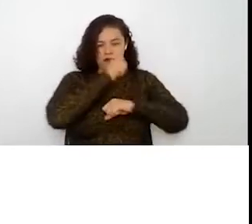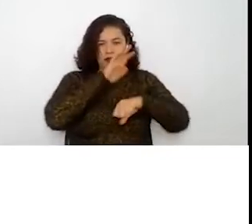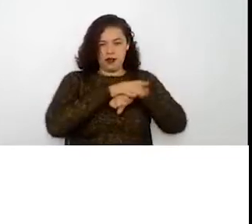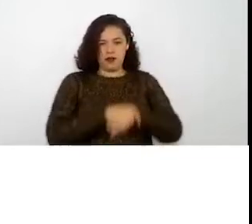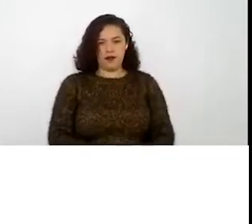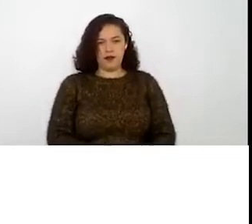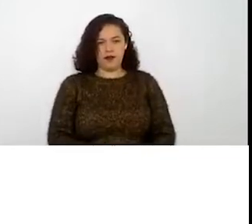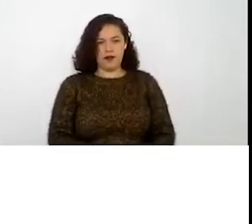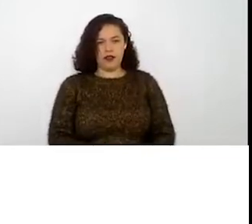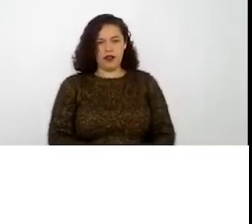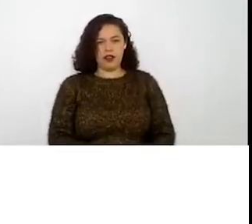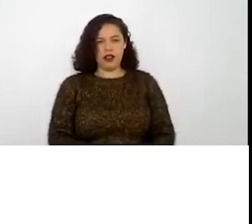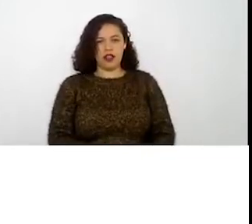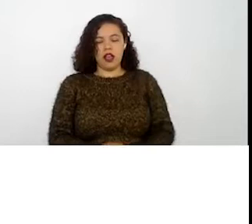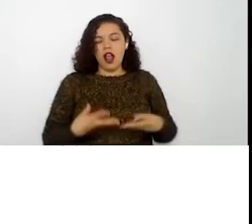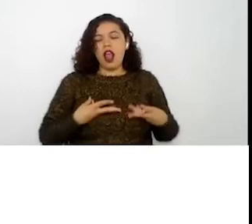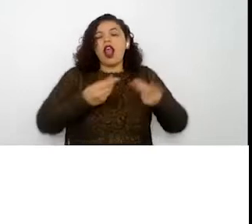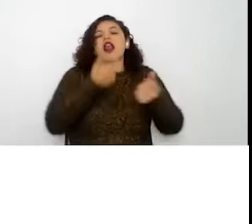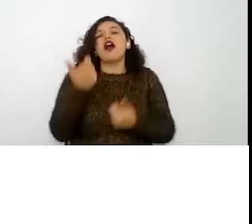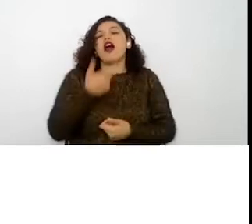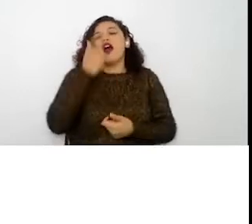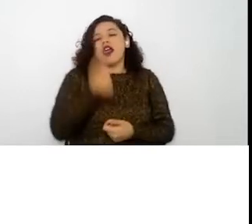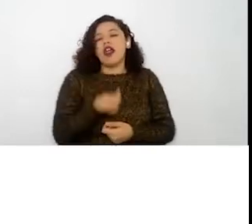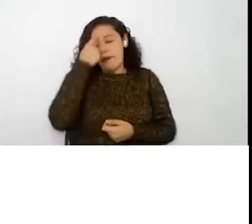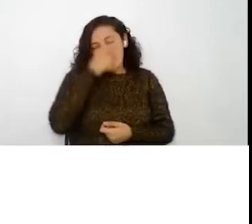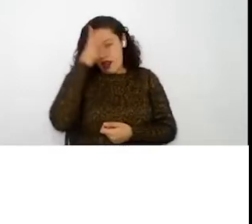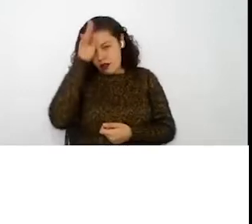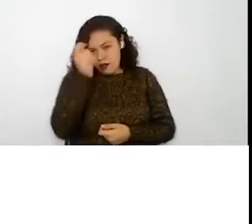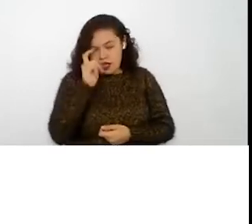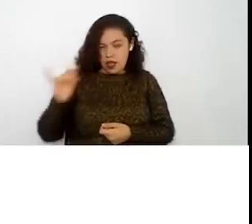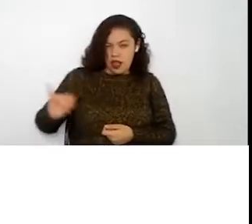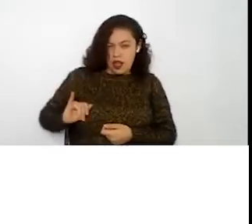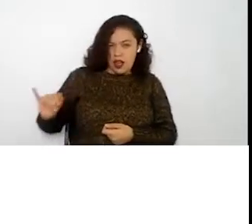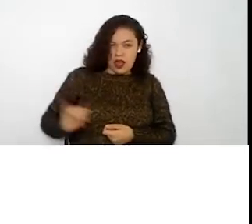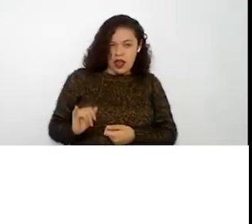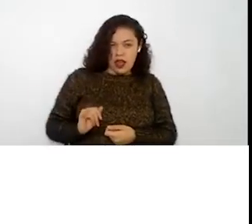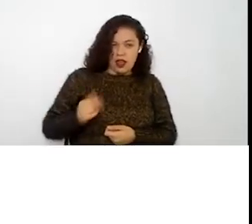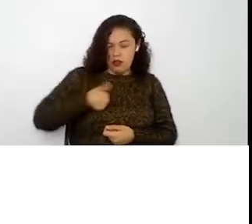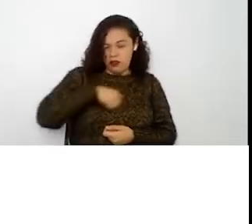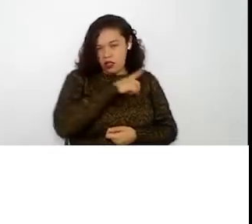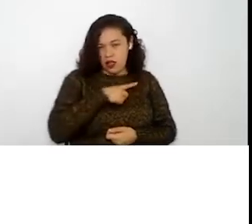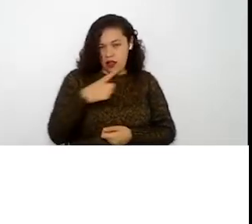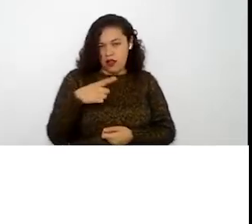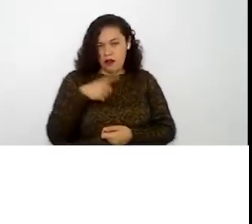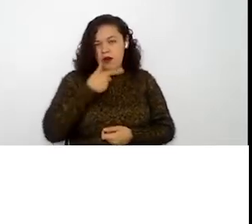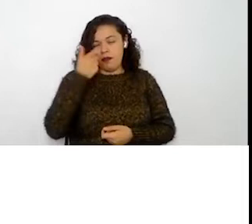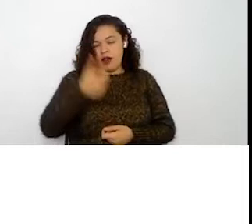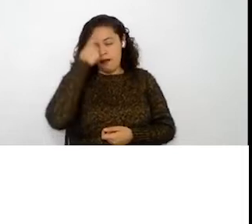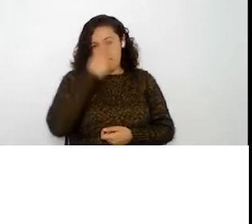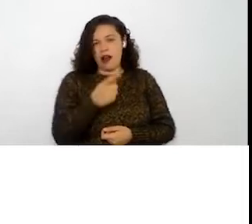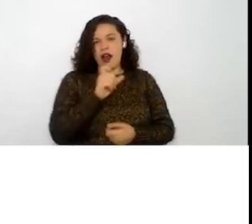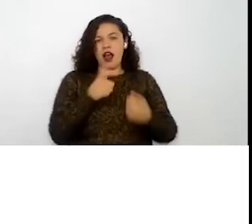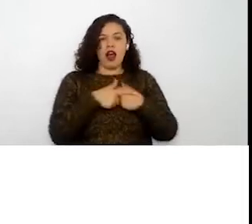los gastos financieros son derogaciones por concepto de intereses que se deban cubrir por financiamientos comisiones